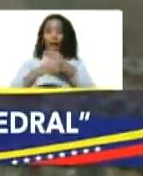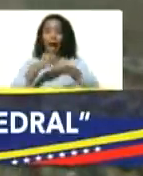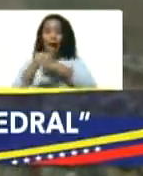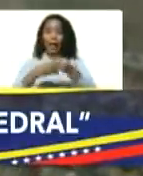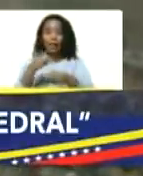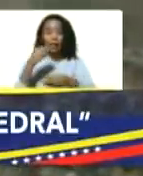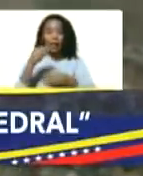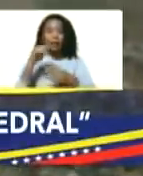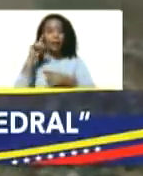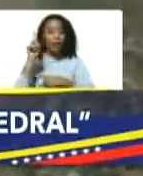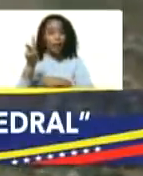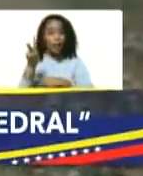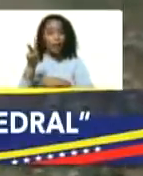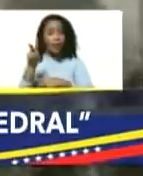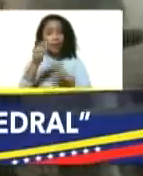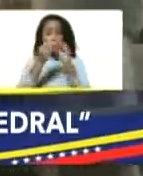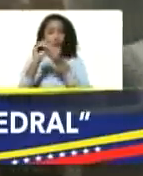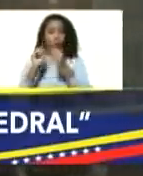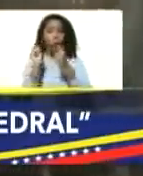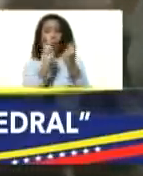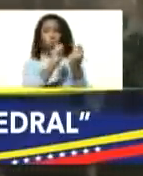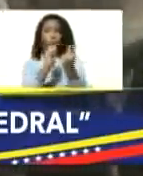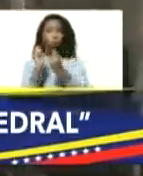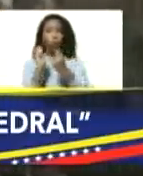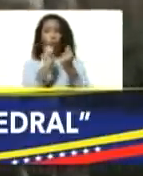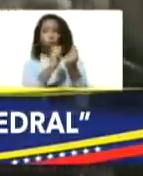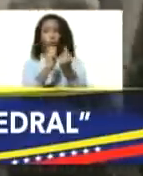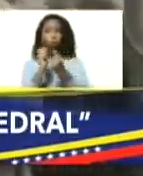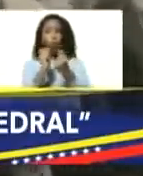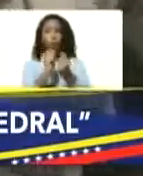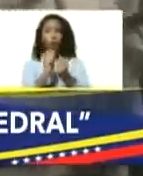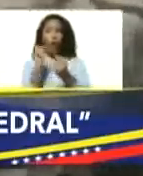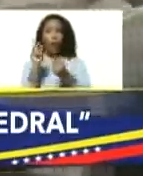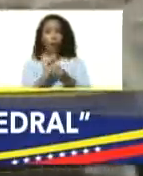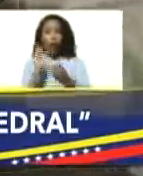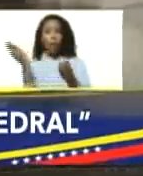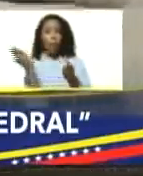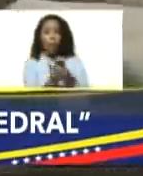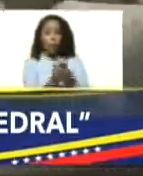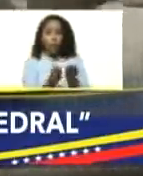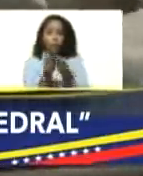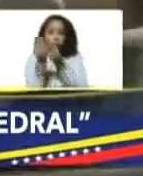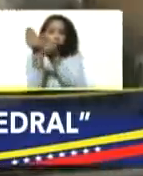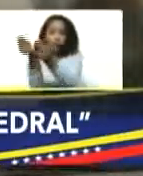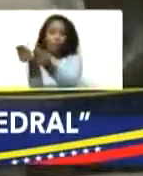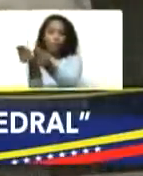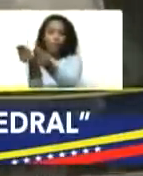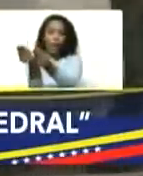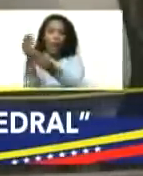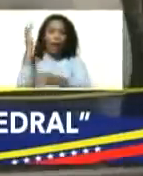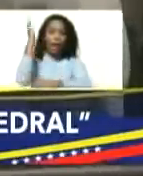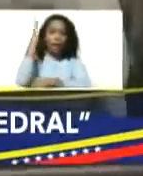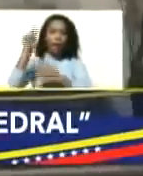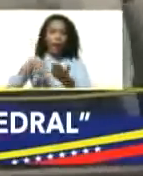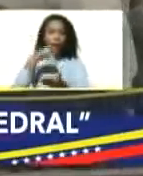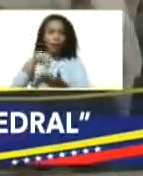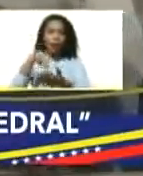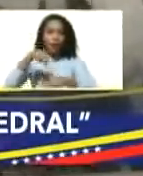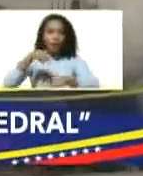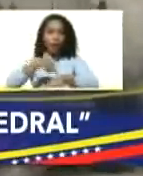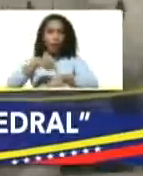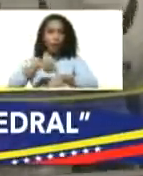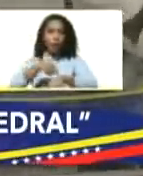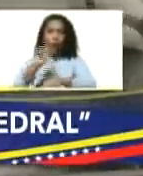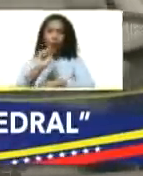abigeato eso está en discusión está introducido en la asamblea nacional en este momento no solamente